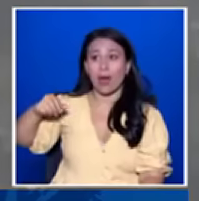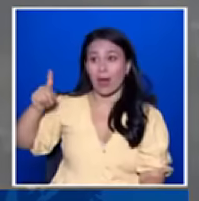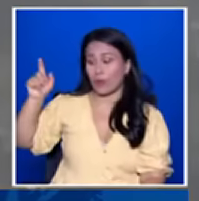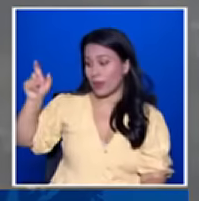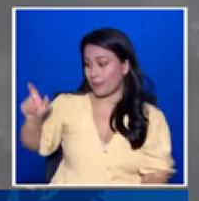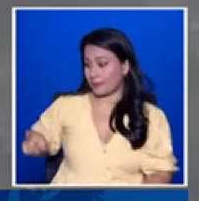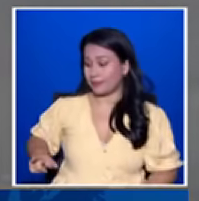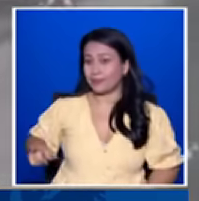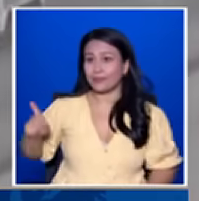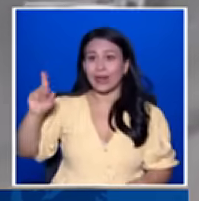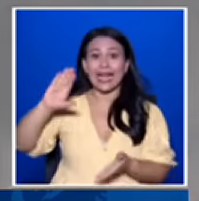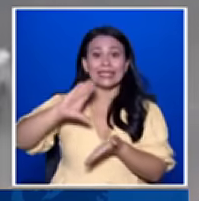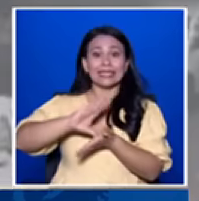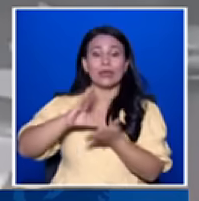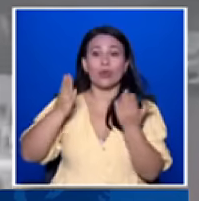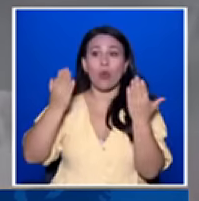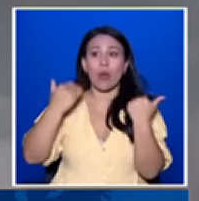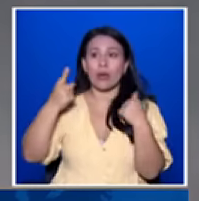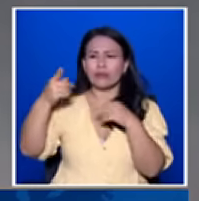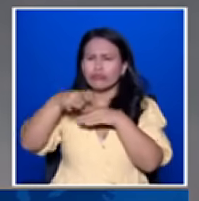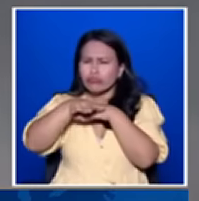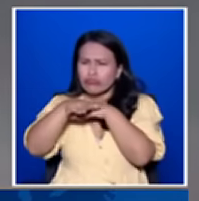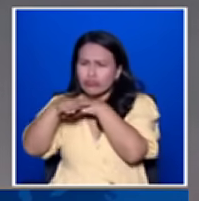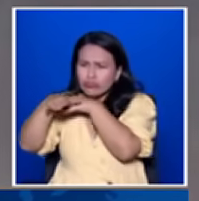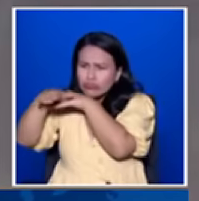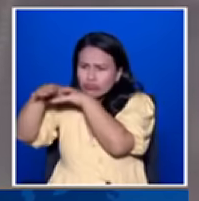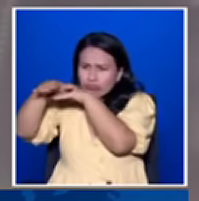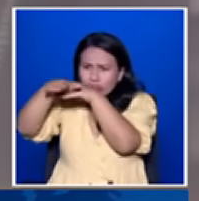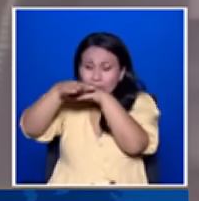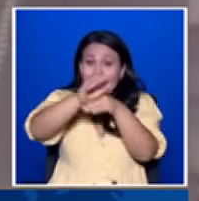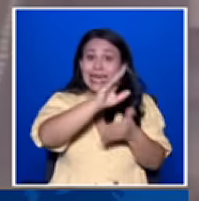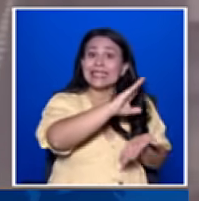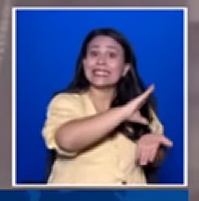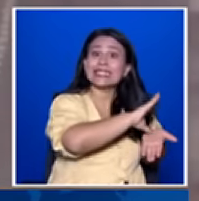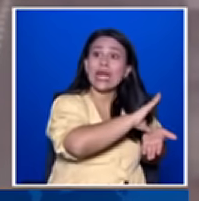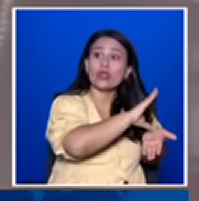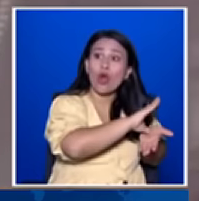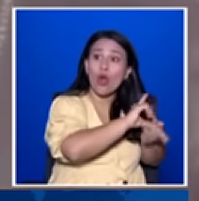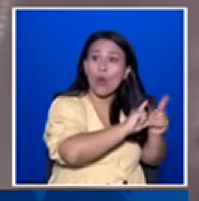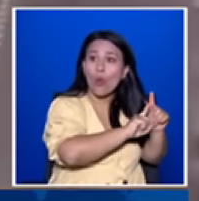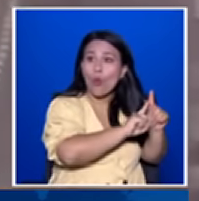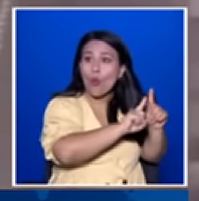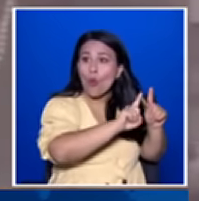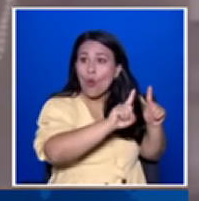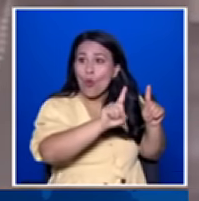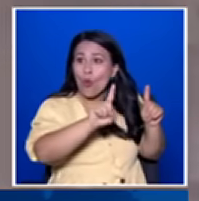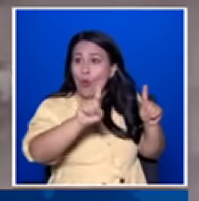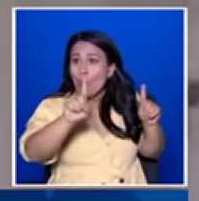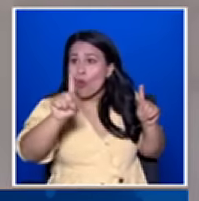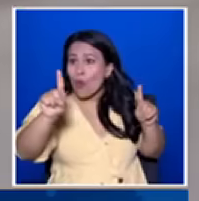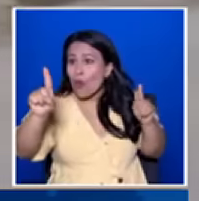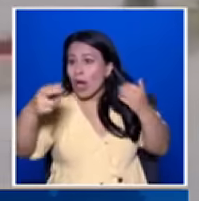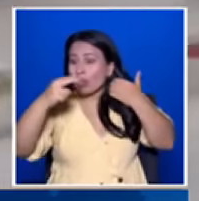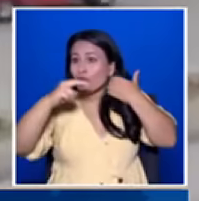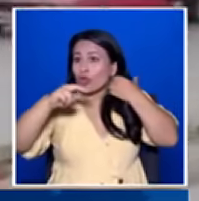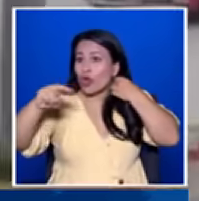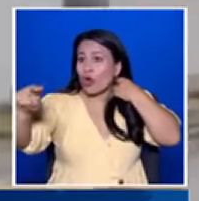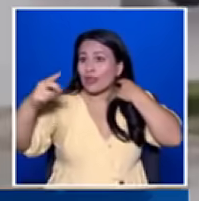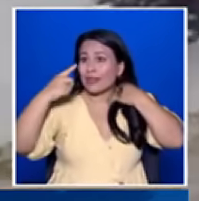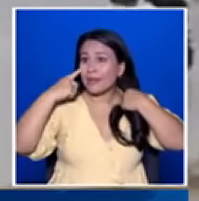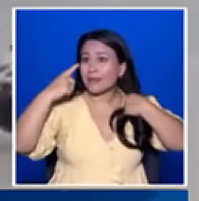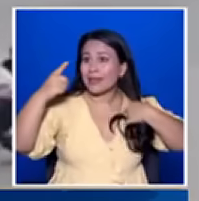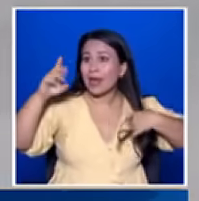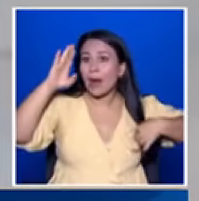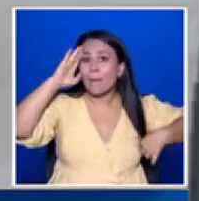una persona en el centro de Guayaquil, pero le siguieron la pista del centro hasta el norte a través de las cámaras de videovigilancia. Ahí estamos viendo, sí,